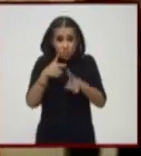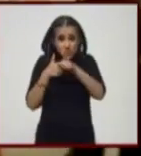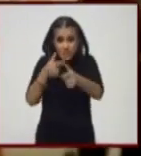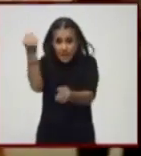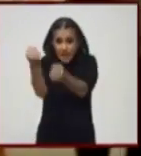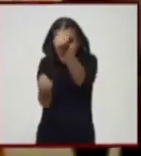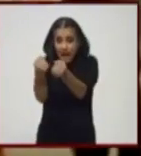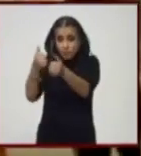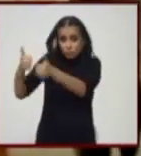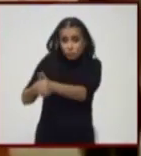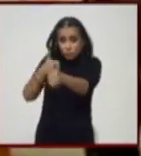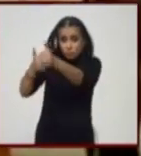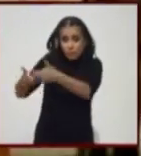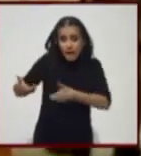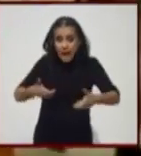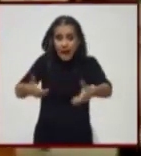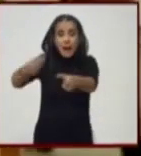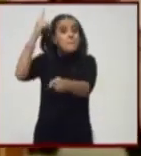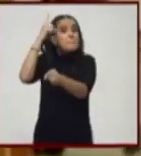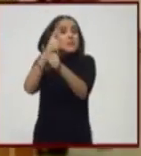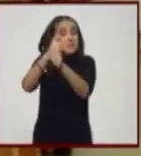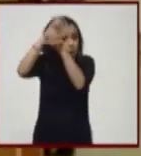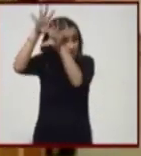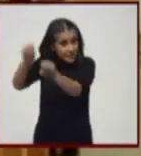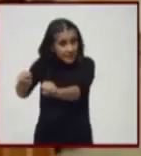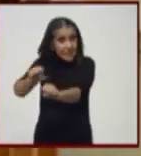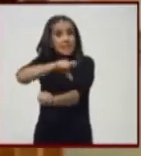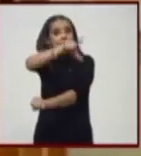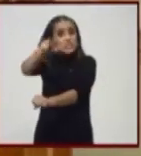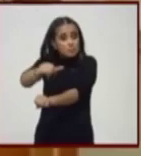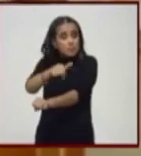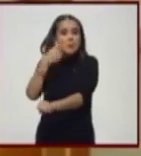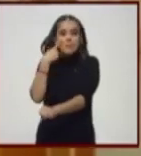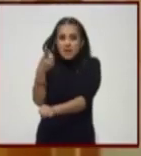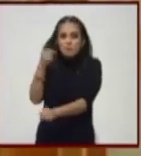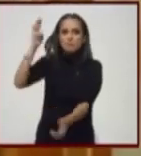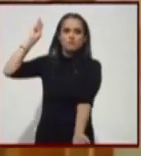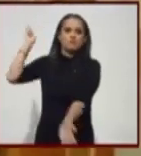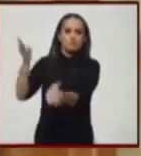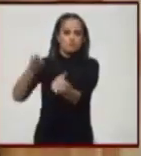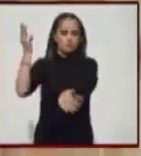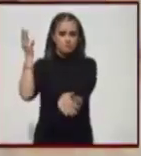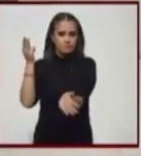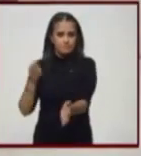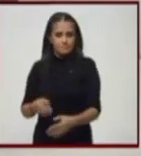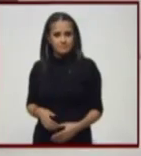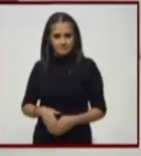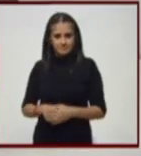vehículo en la carretera primero lo detienen y luego le buscan la infracción